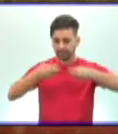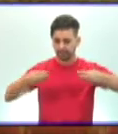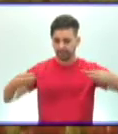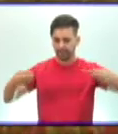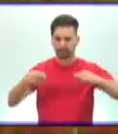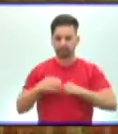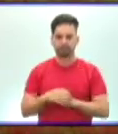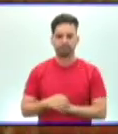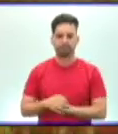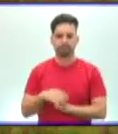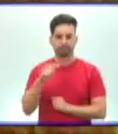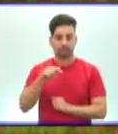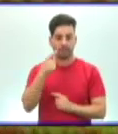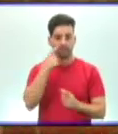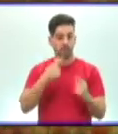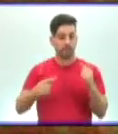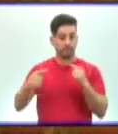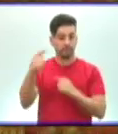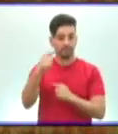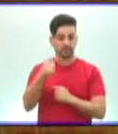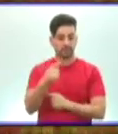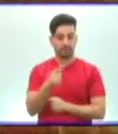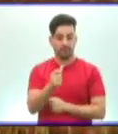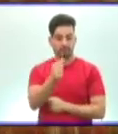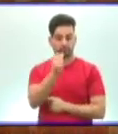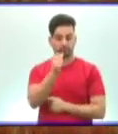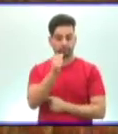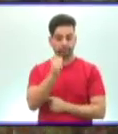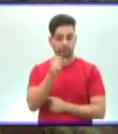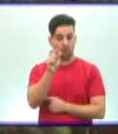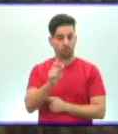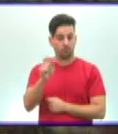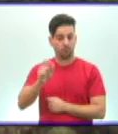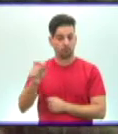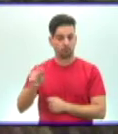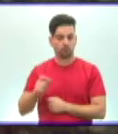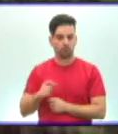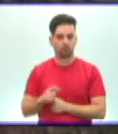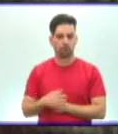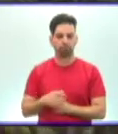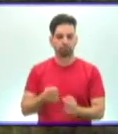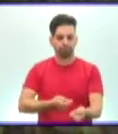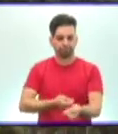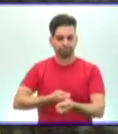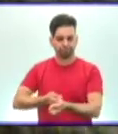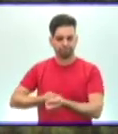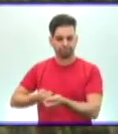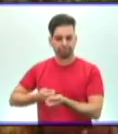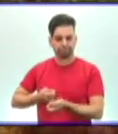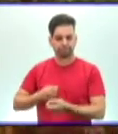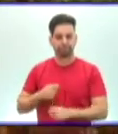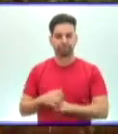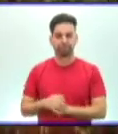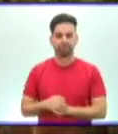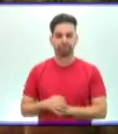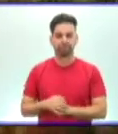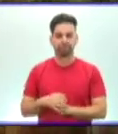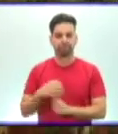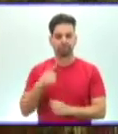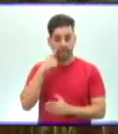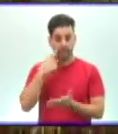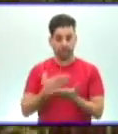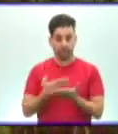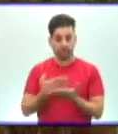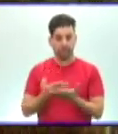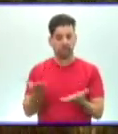para la población y la producción agrícola, donde se compromete el desarrollo socioeconómico del país ante